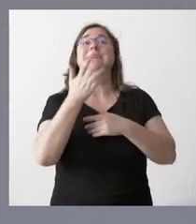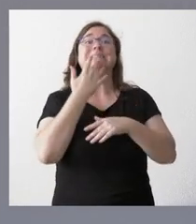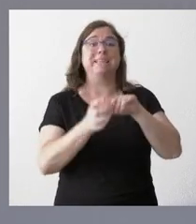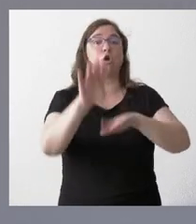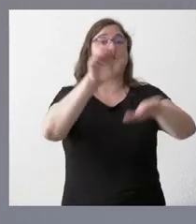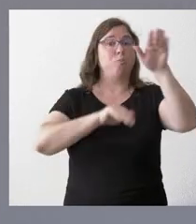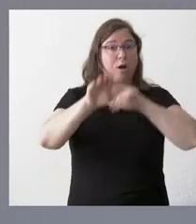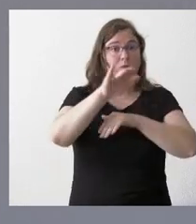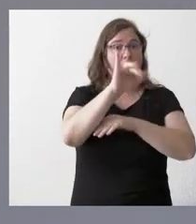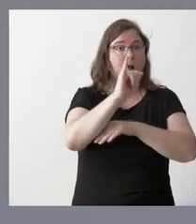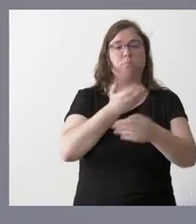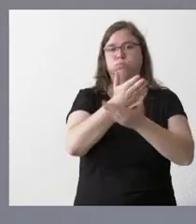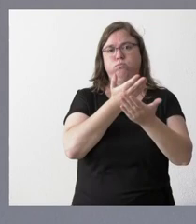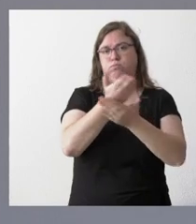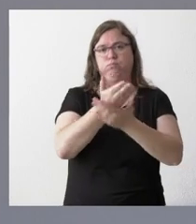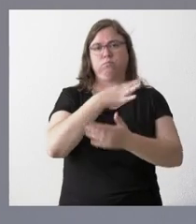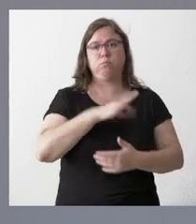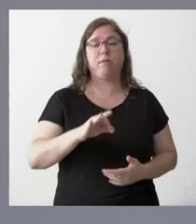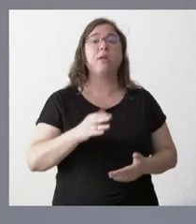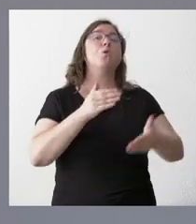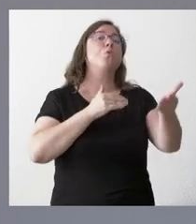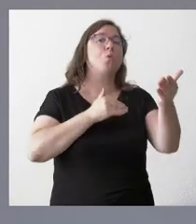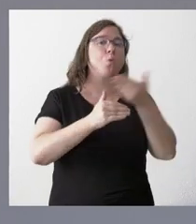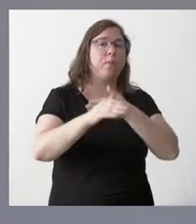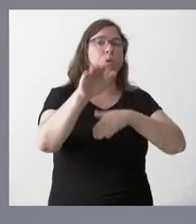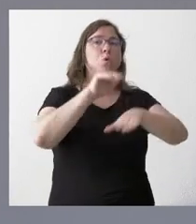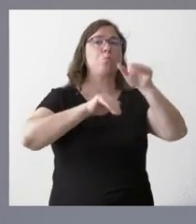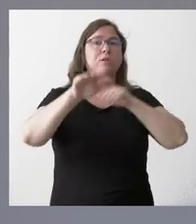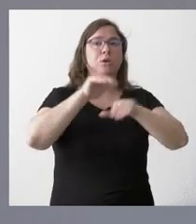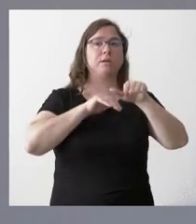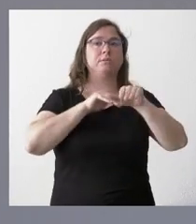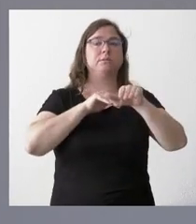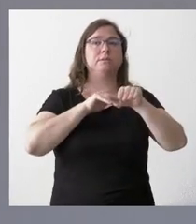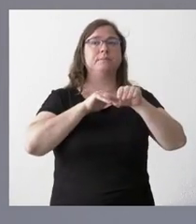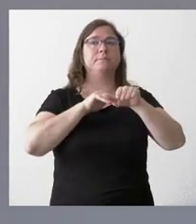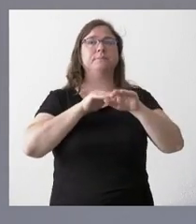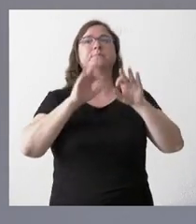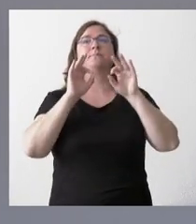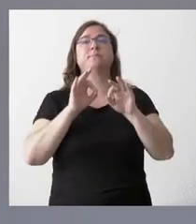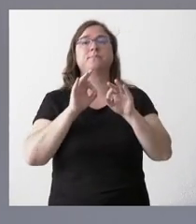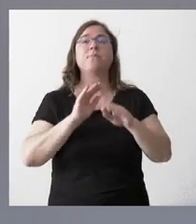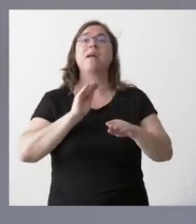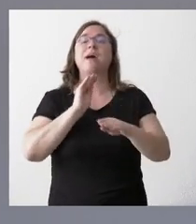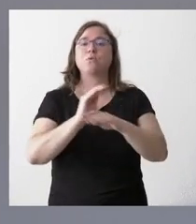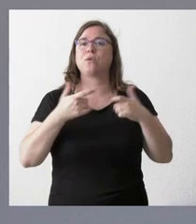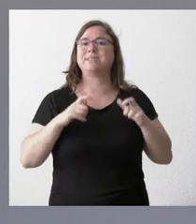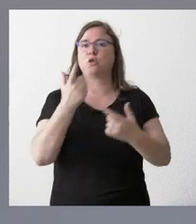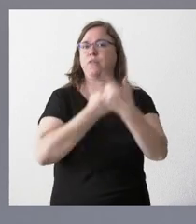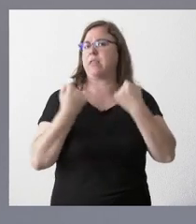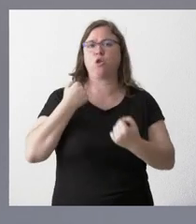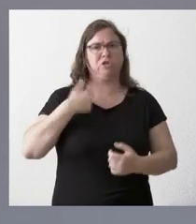convocatorias se producen. ¿Cuándo se van a ir realizando estas convocatorias? La de ayudas al sector financiero está ya